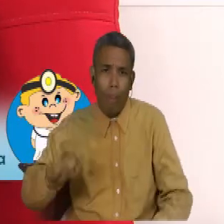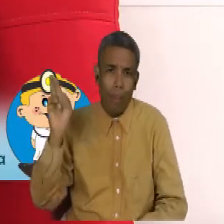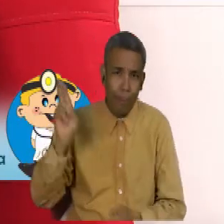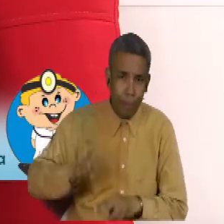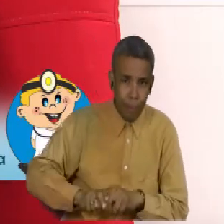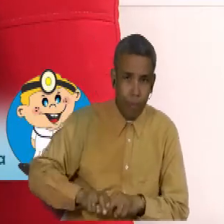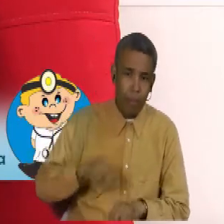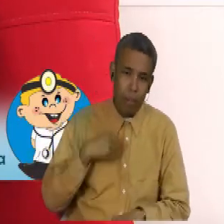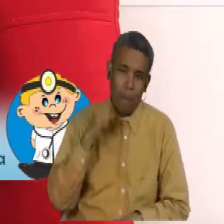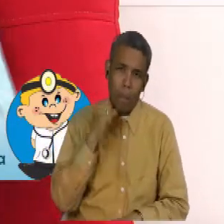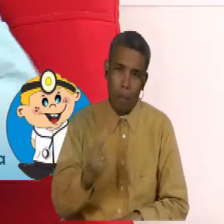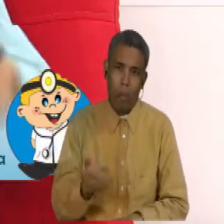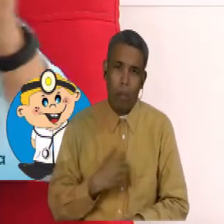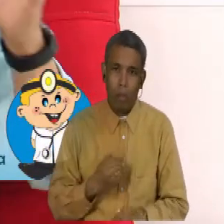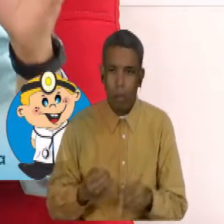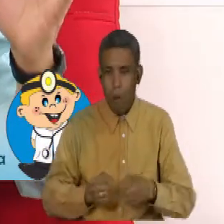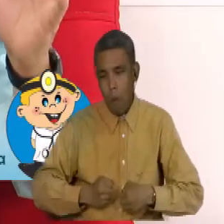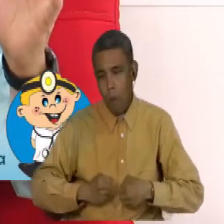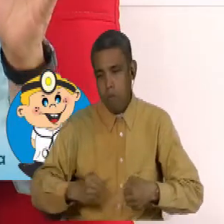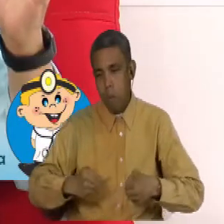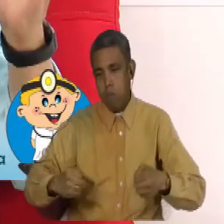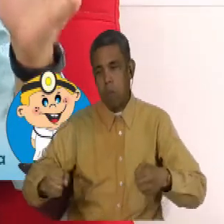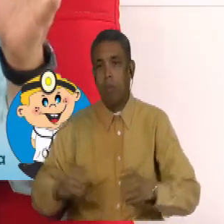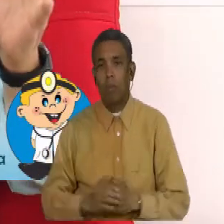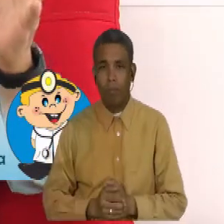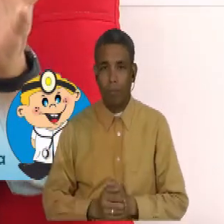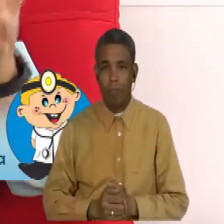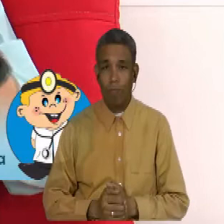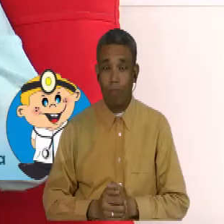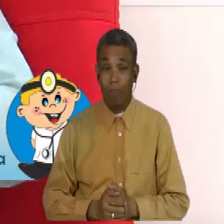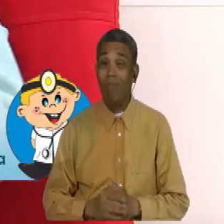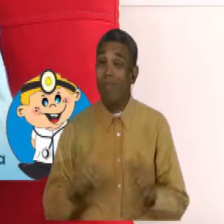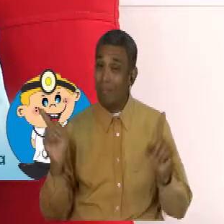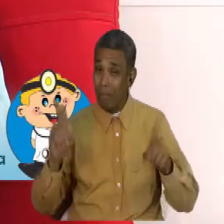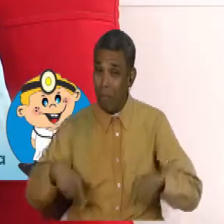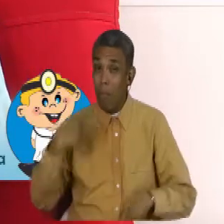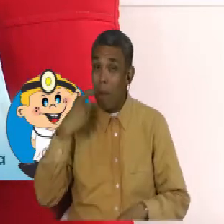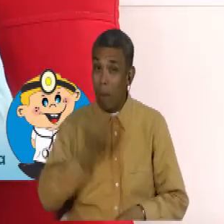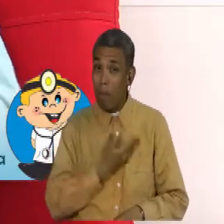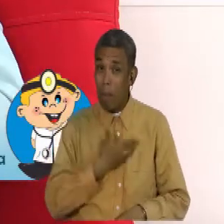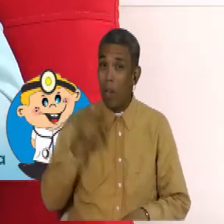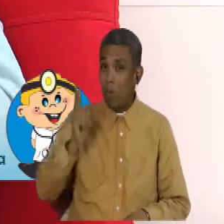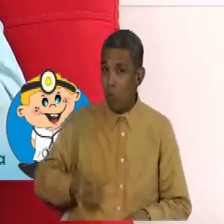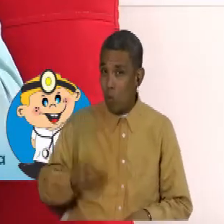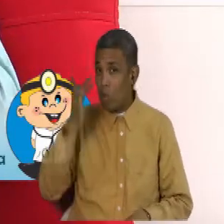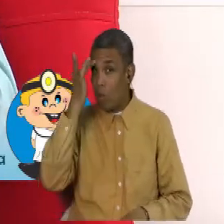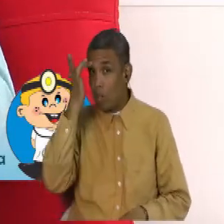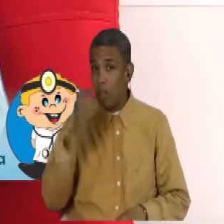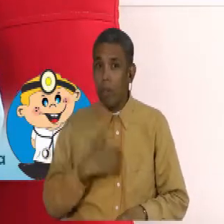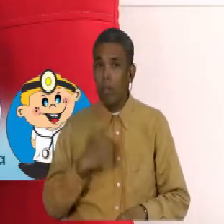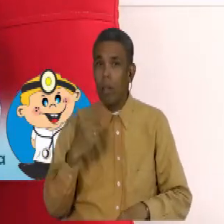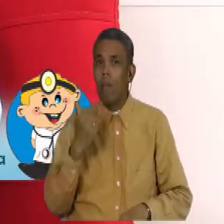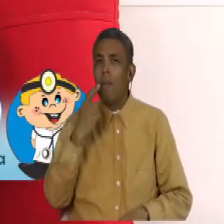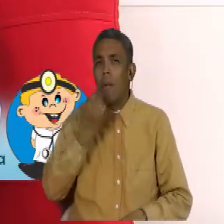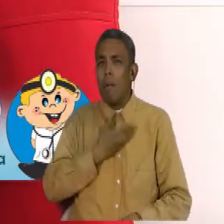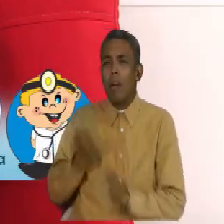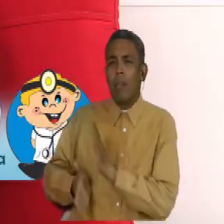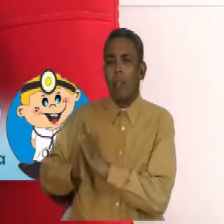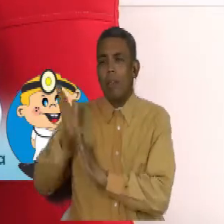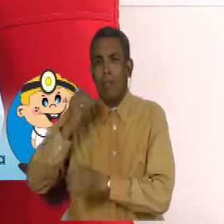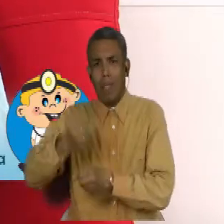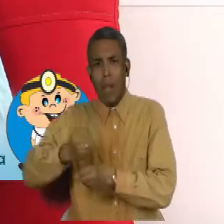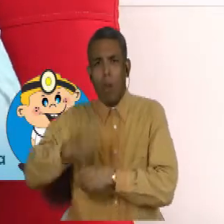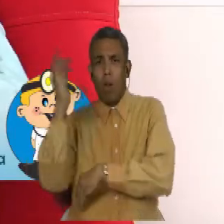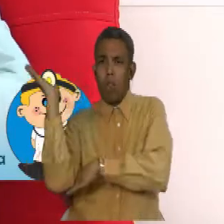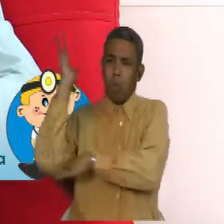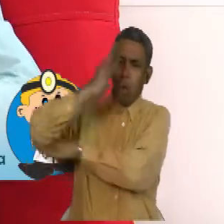hijos. Sí. ¿Por qué? Porque estamos cargados de trabajo, llegamos a la casa vueltos nada y no tenemos tiempo para salir